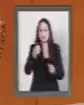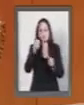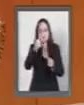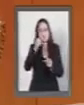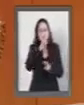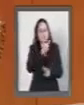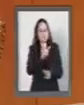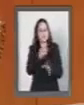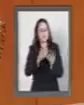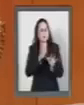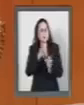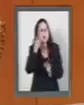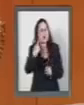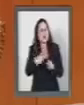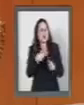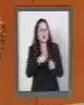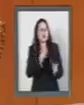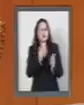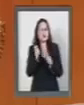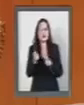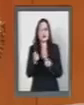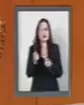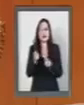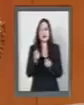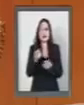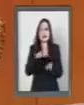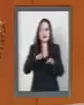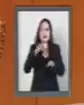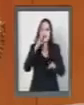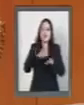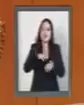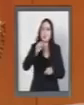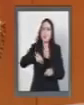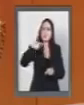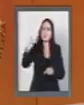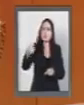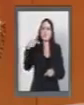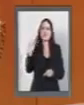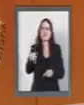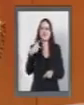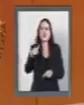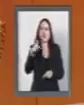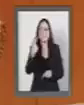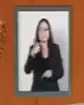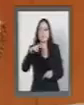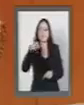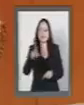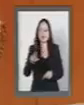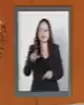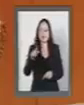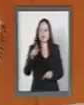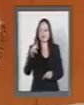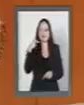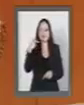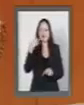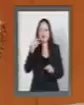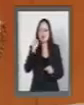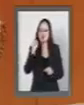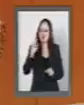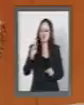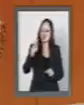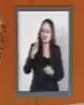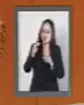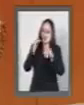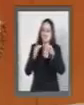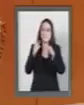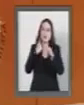resulta que pasa a ser empleado de la Procuraduría, un subprocurador y lo puede